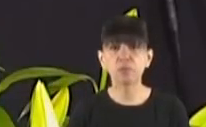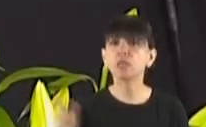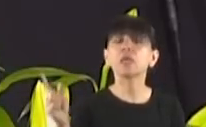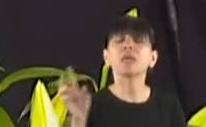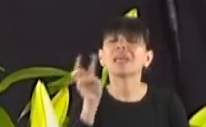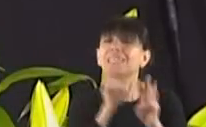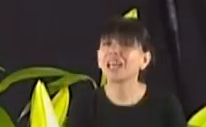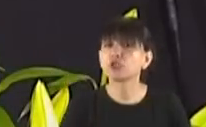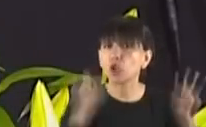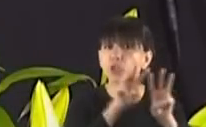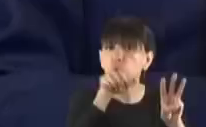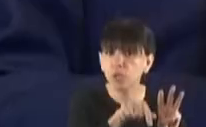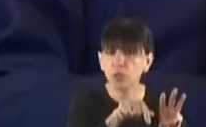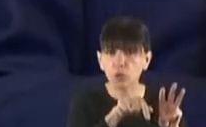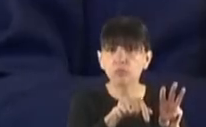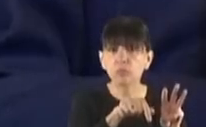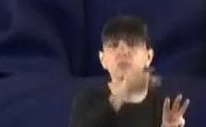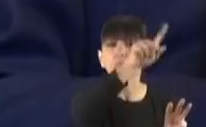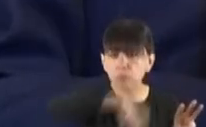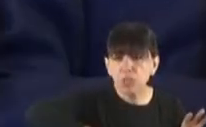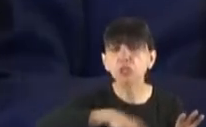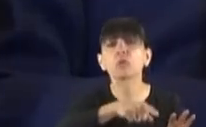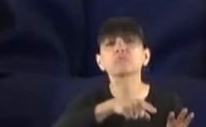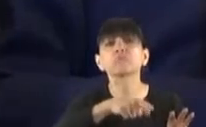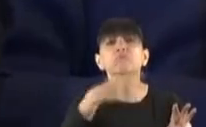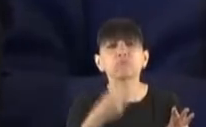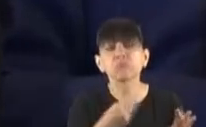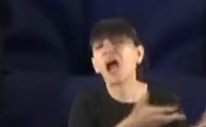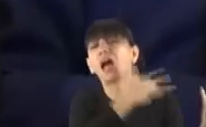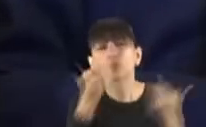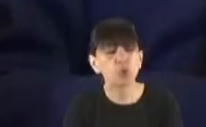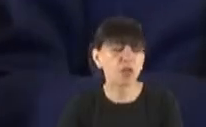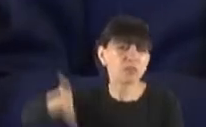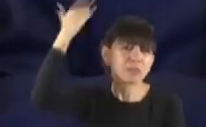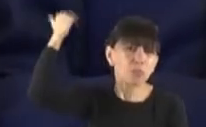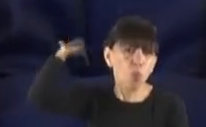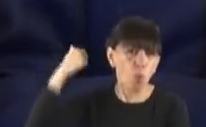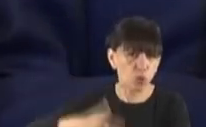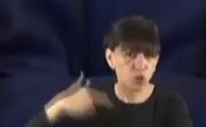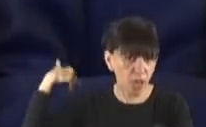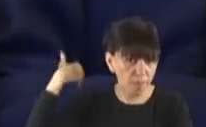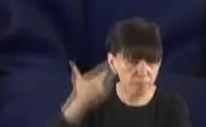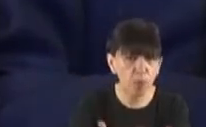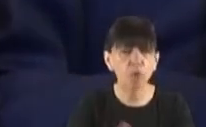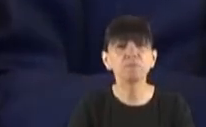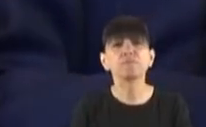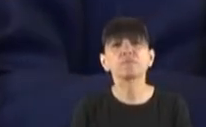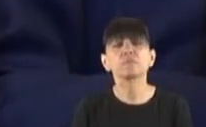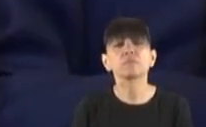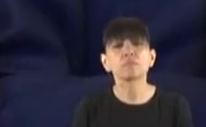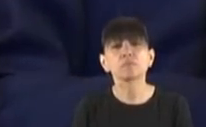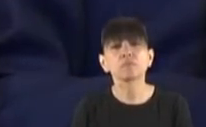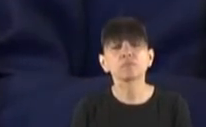Naciones Unidas viene desarrollando desde hace mucho tiempo misiones de paz. Precisamente allí, donde los